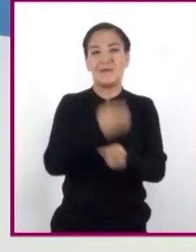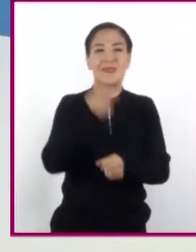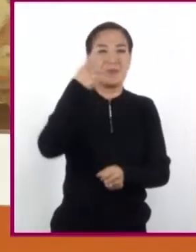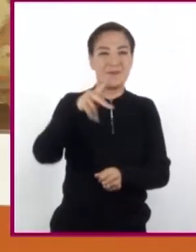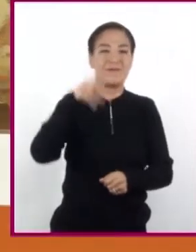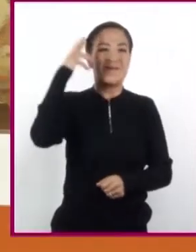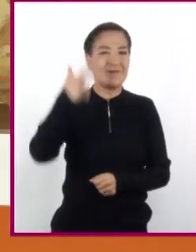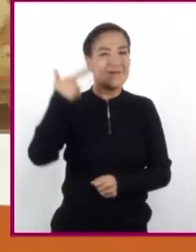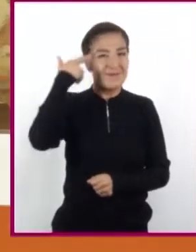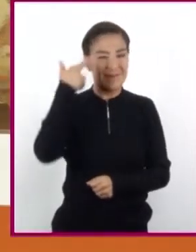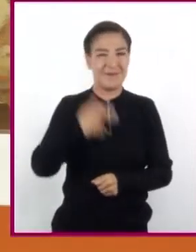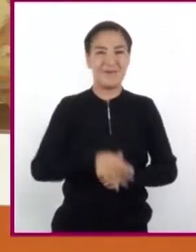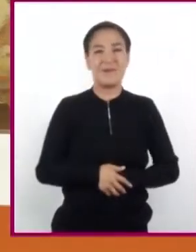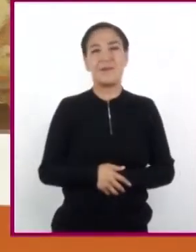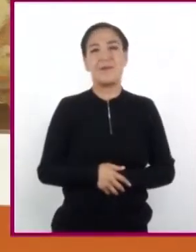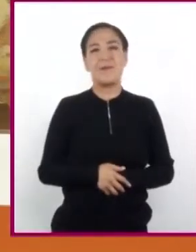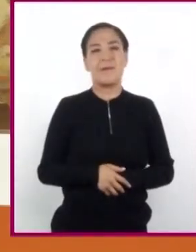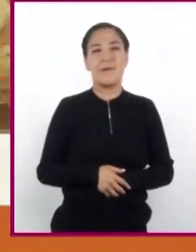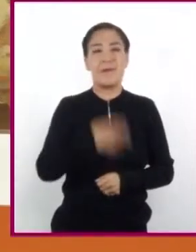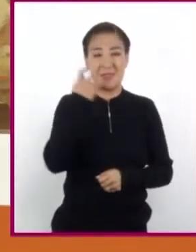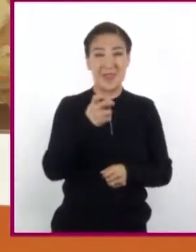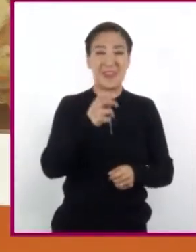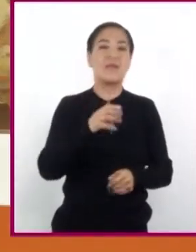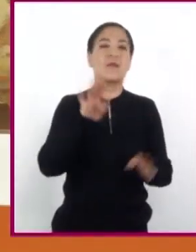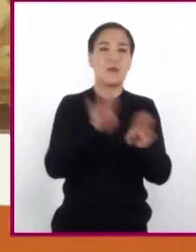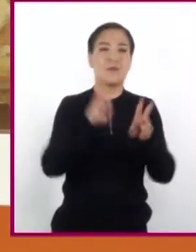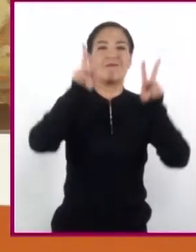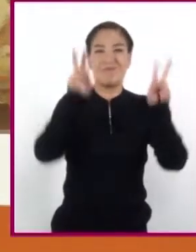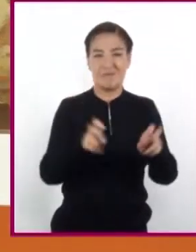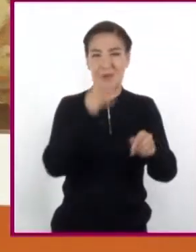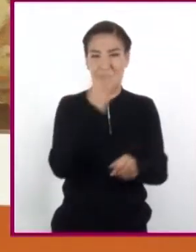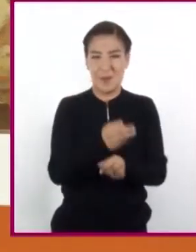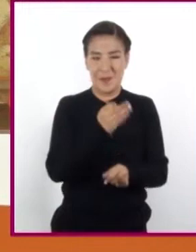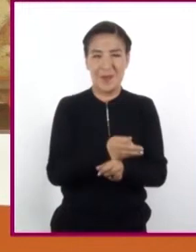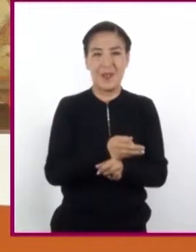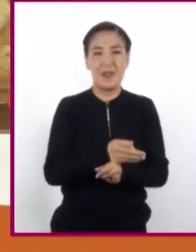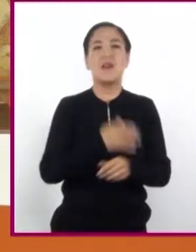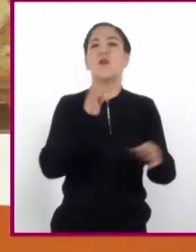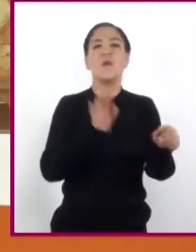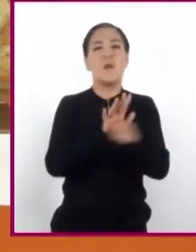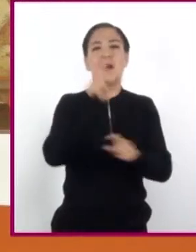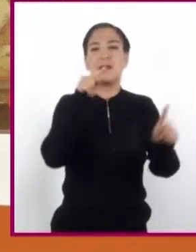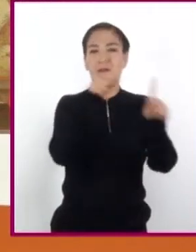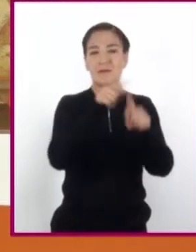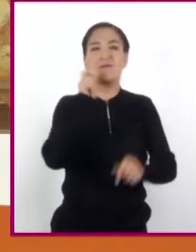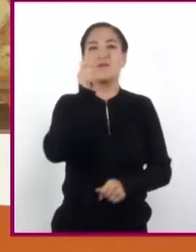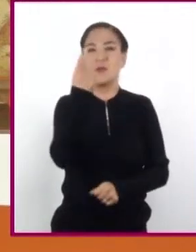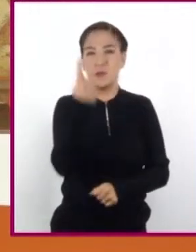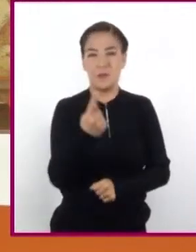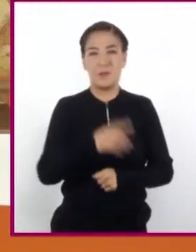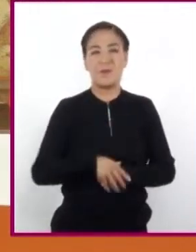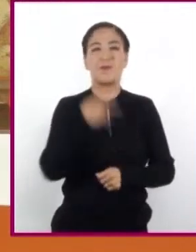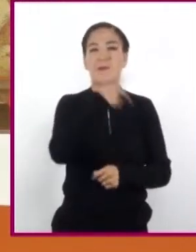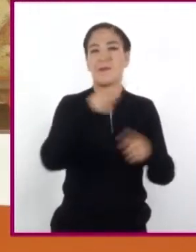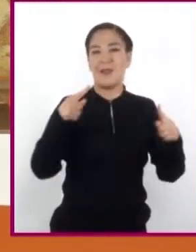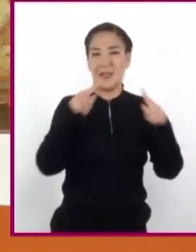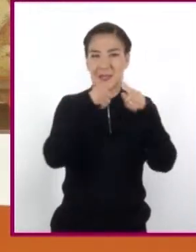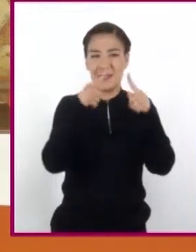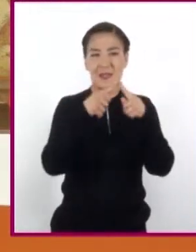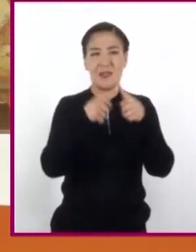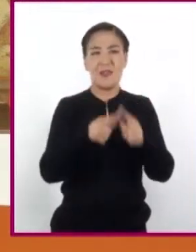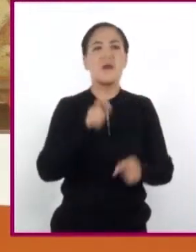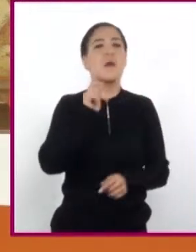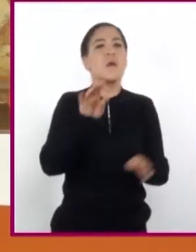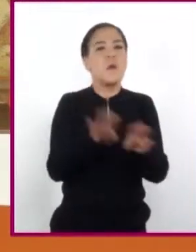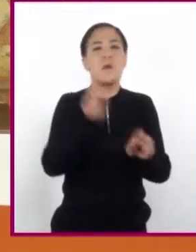virreinato. En lo que respecta a esta sesión, nos enfocaremos solo a una: la Iglesia, el rol que